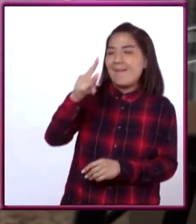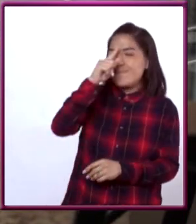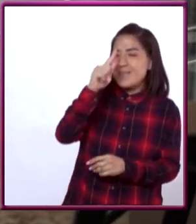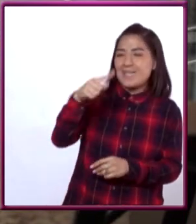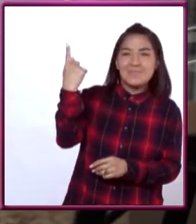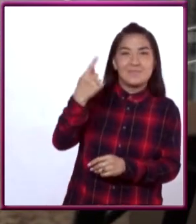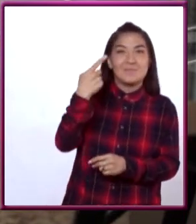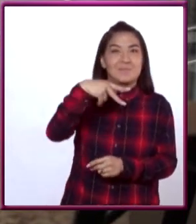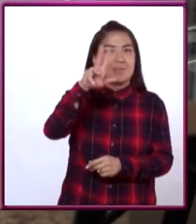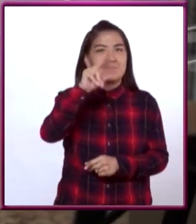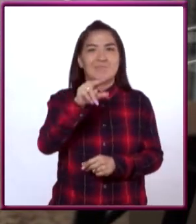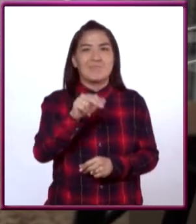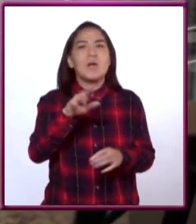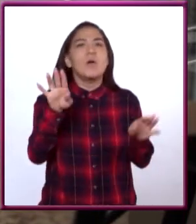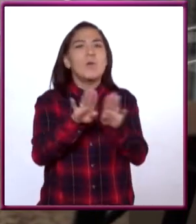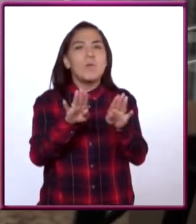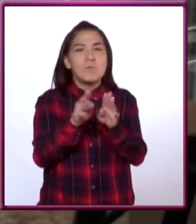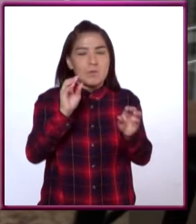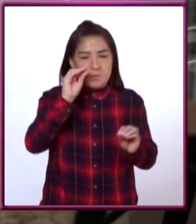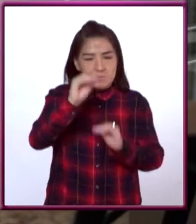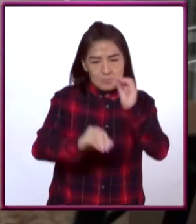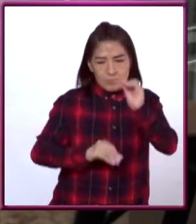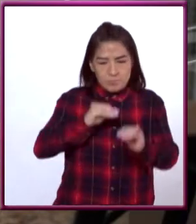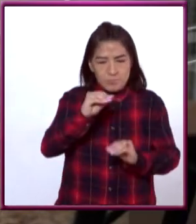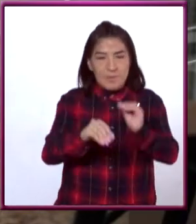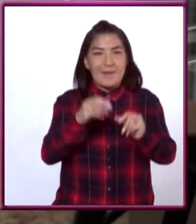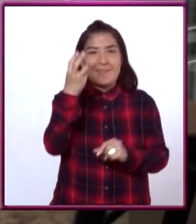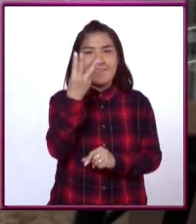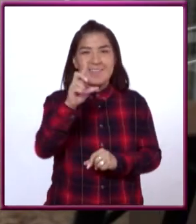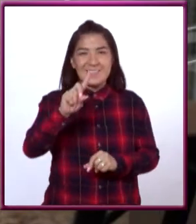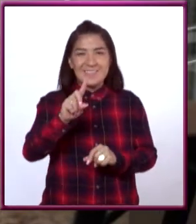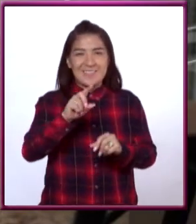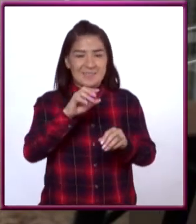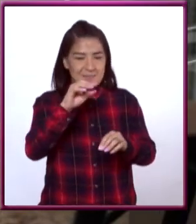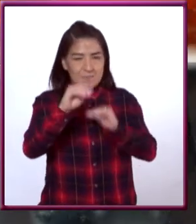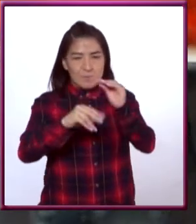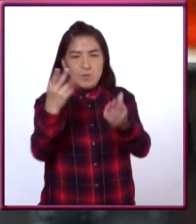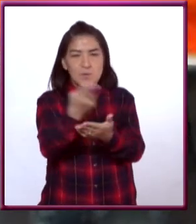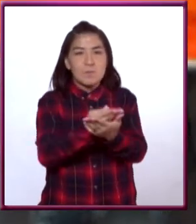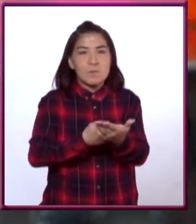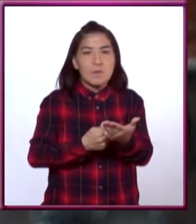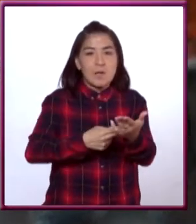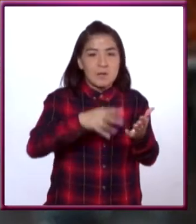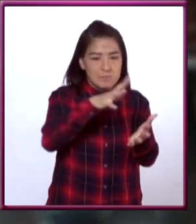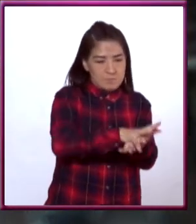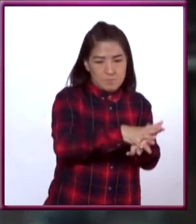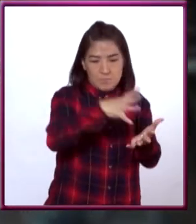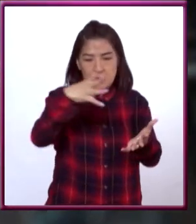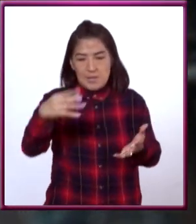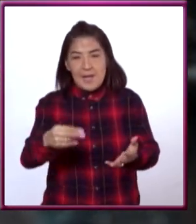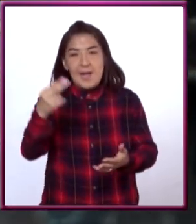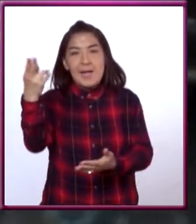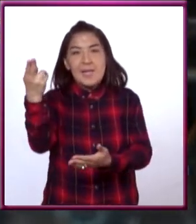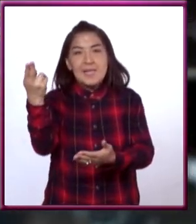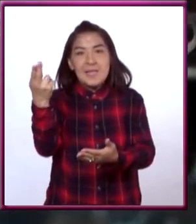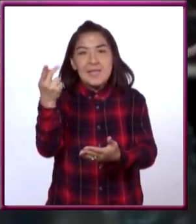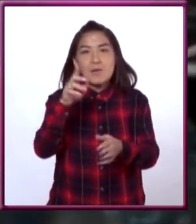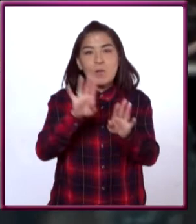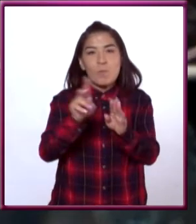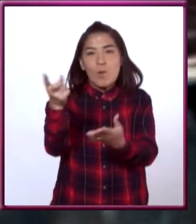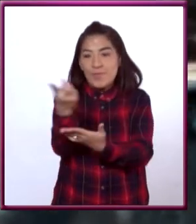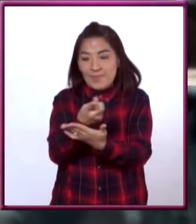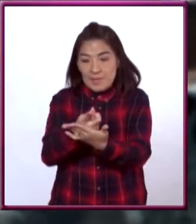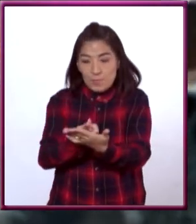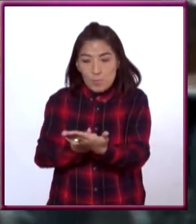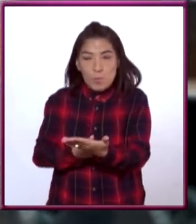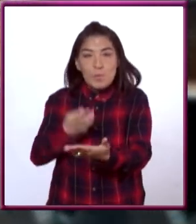pero a través de estos modelos tridimensionales que hablamos, eso se pasa también a un dibujo